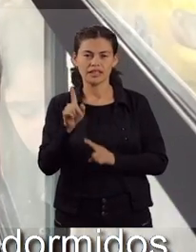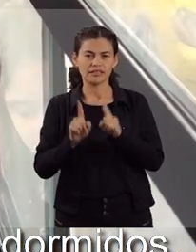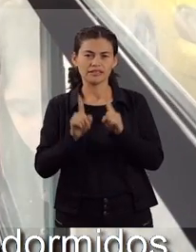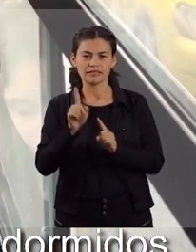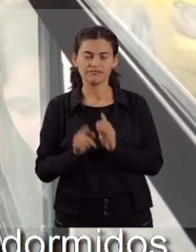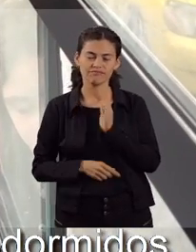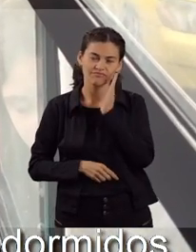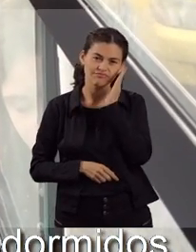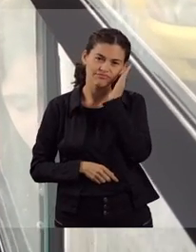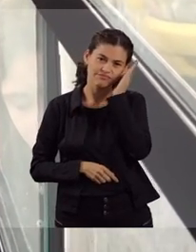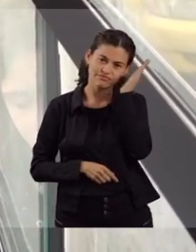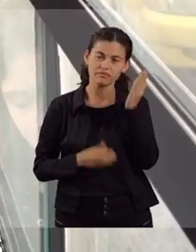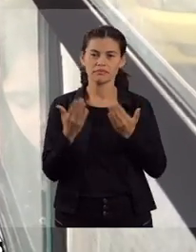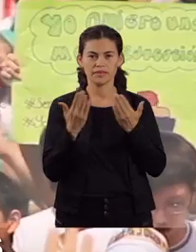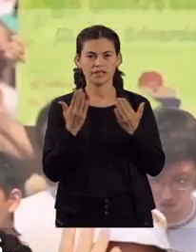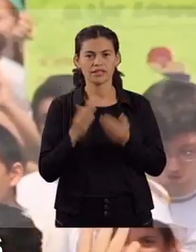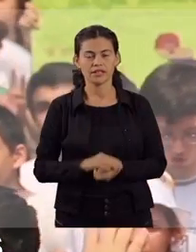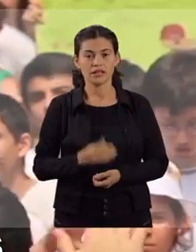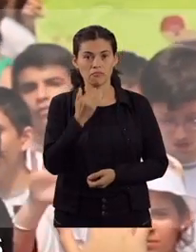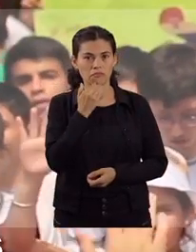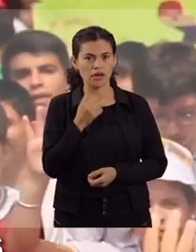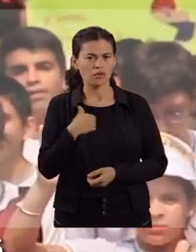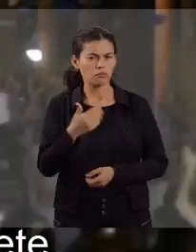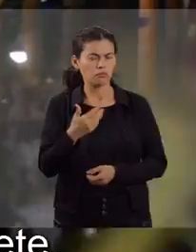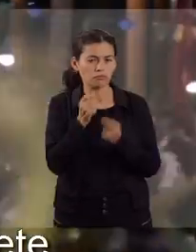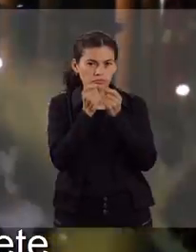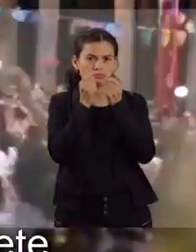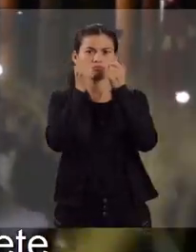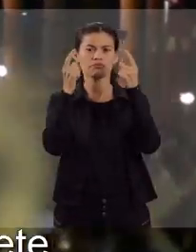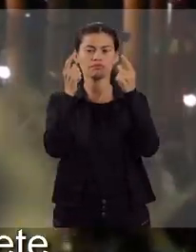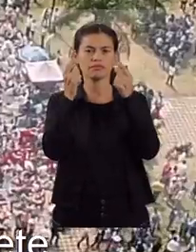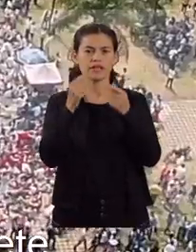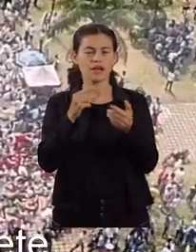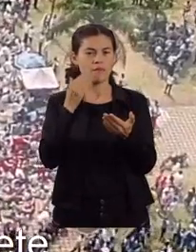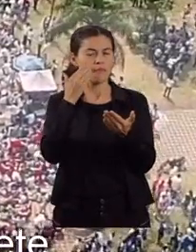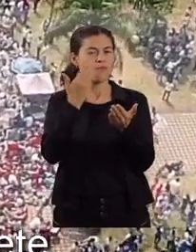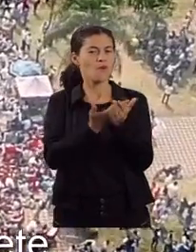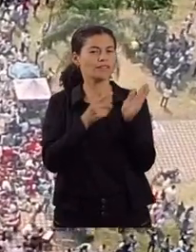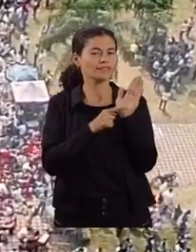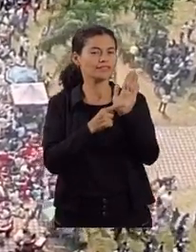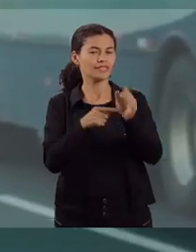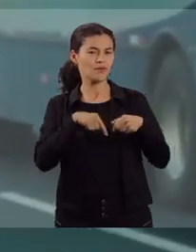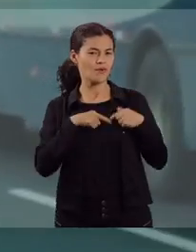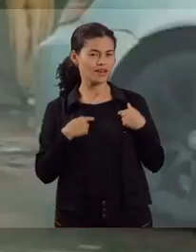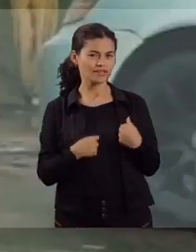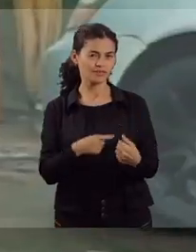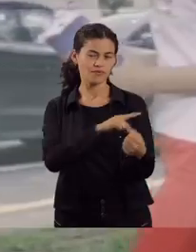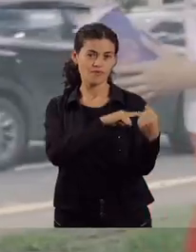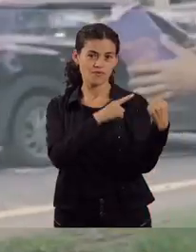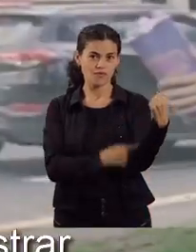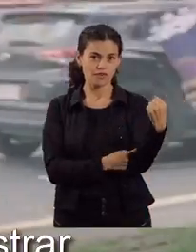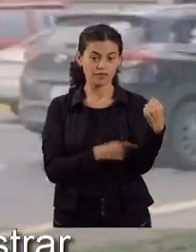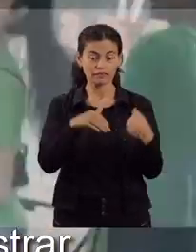que estamos dormidos, pero cuando nos despertamos, mostramos nuestro corazón, parece. En esta